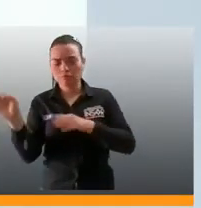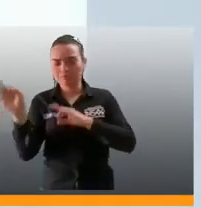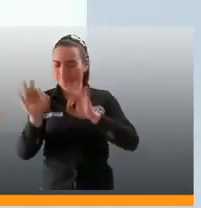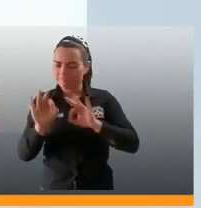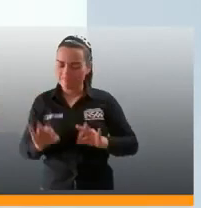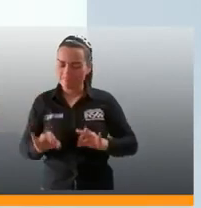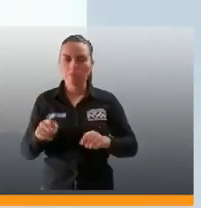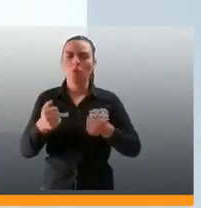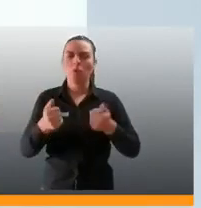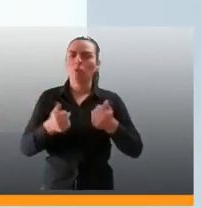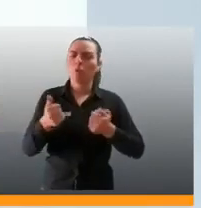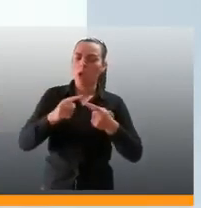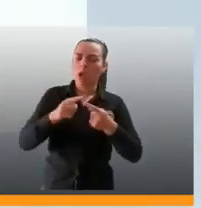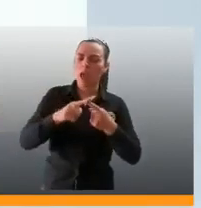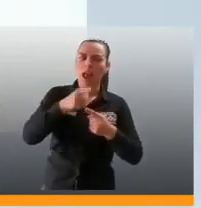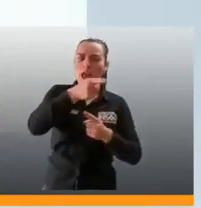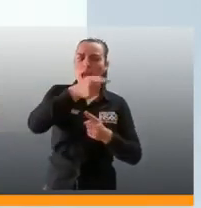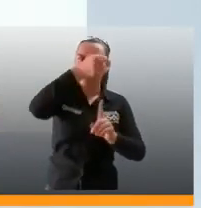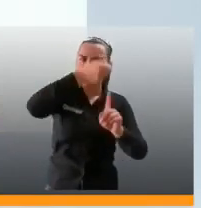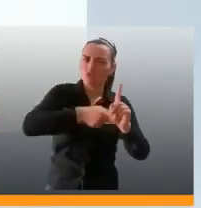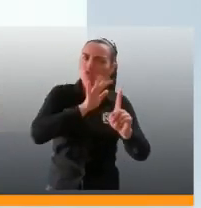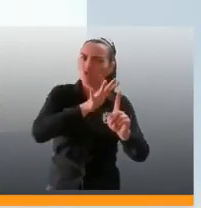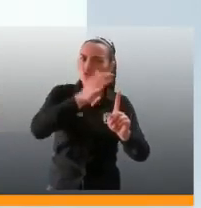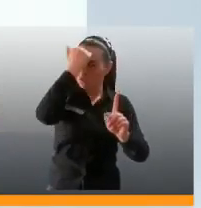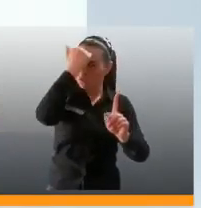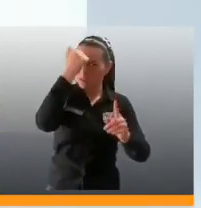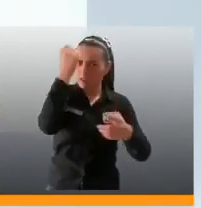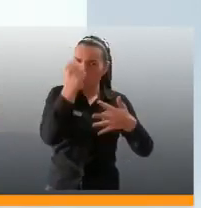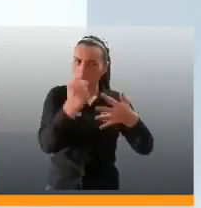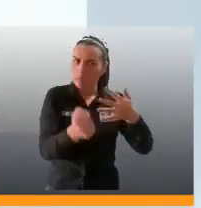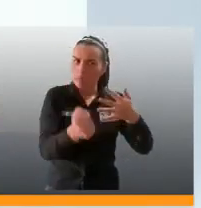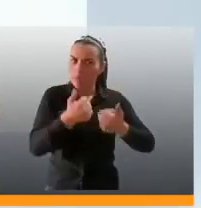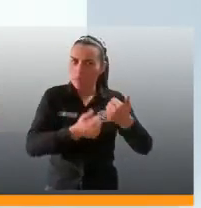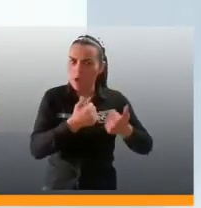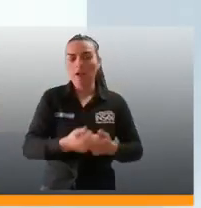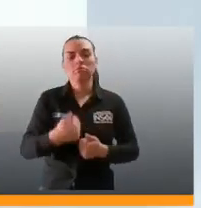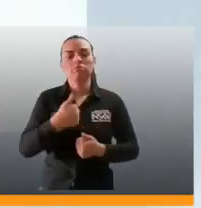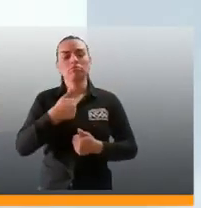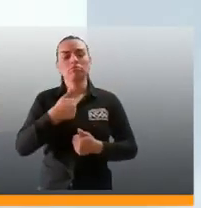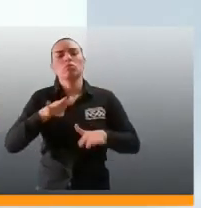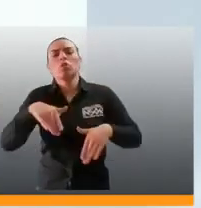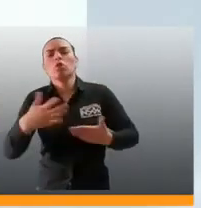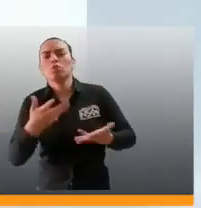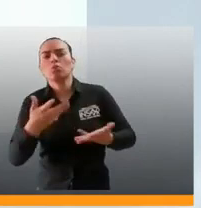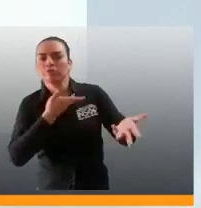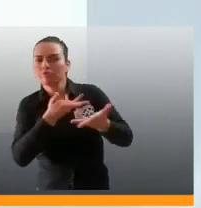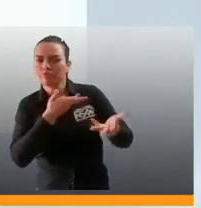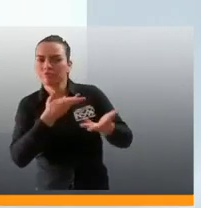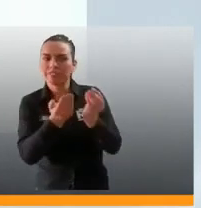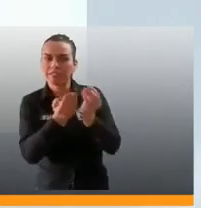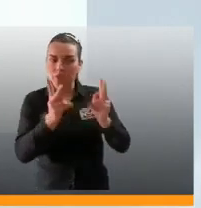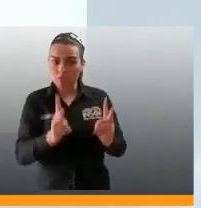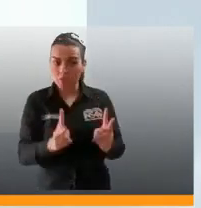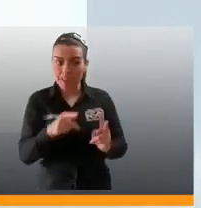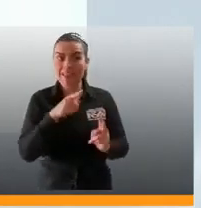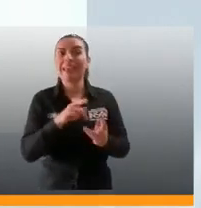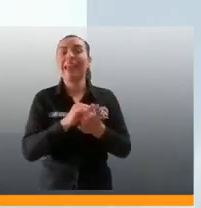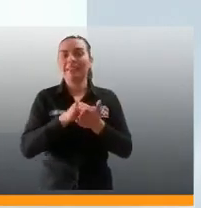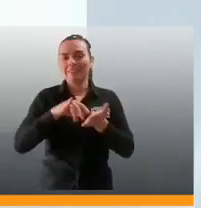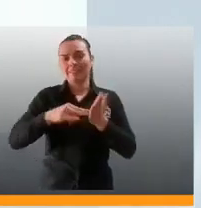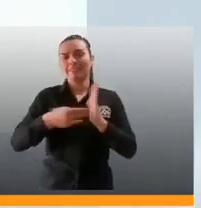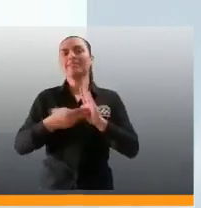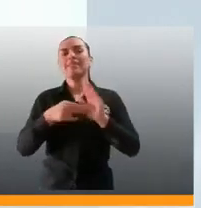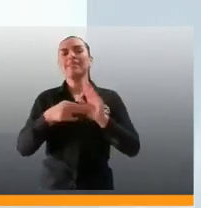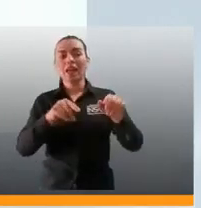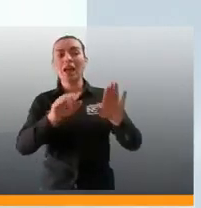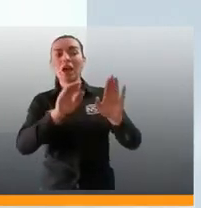nuestro rol como docentes, cuál es la interacción que tenemos que mantener con nuestros estudiantes y adaptar ese currículo de